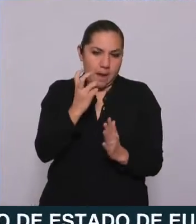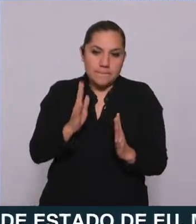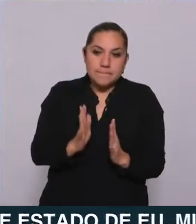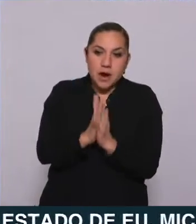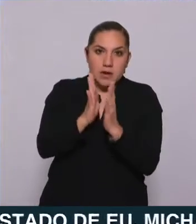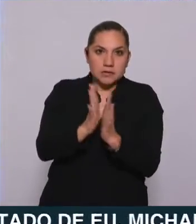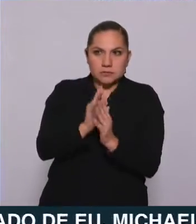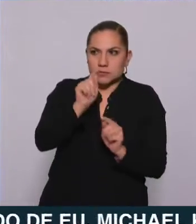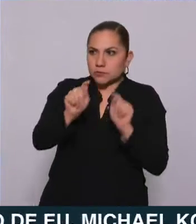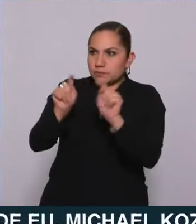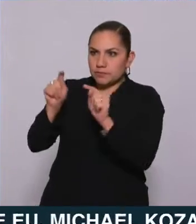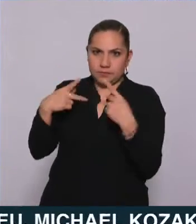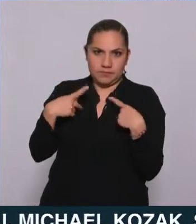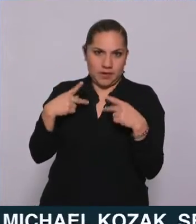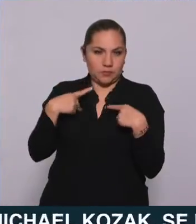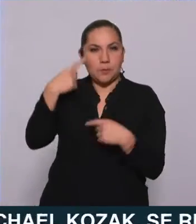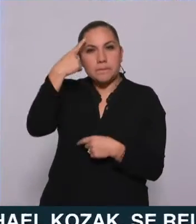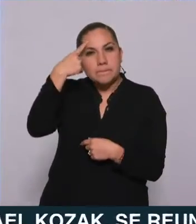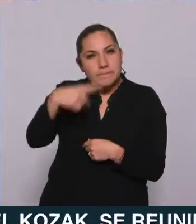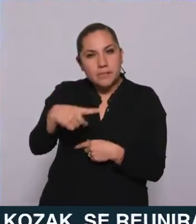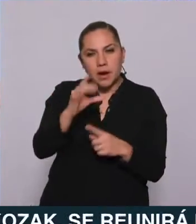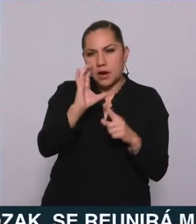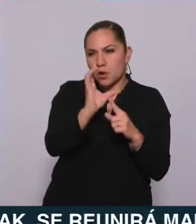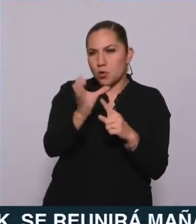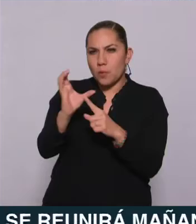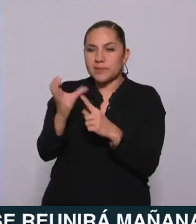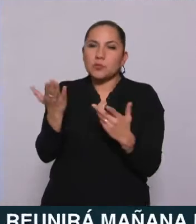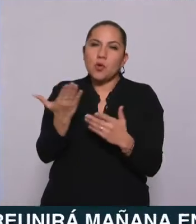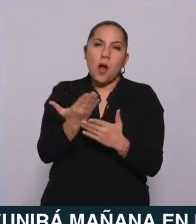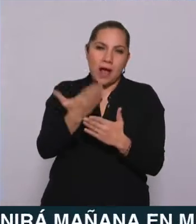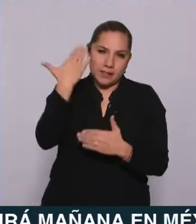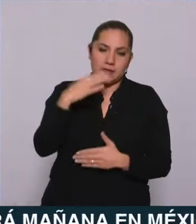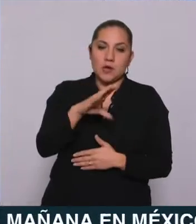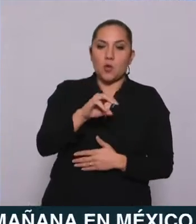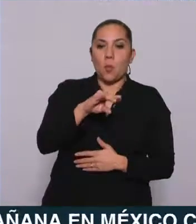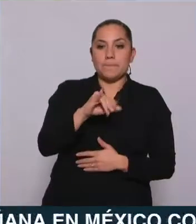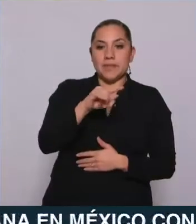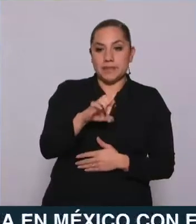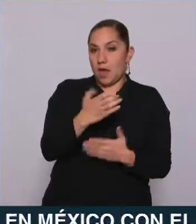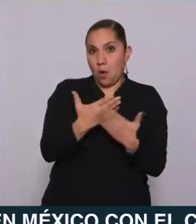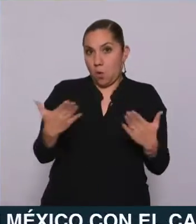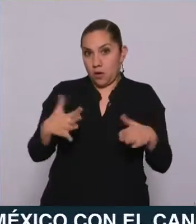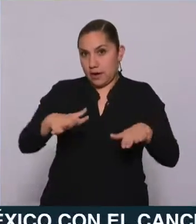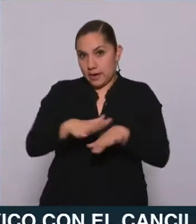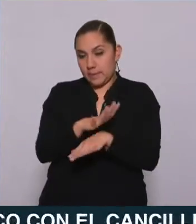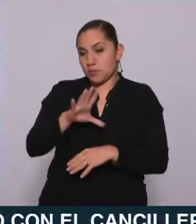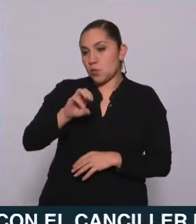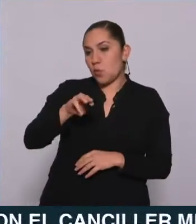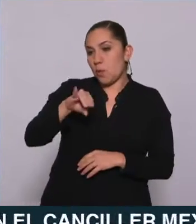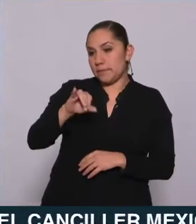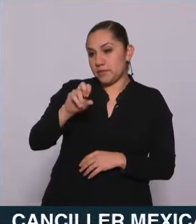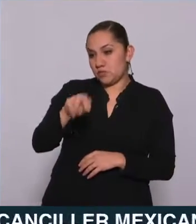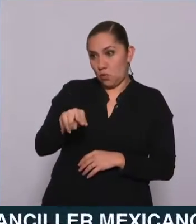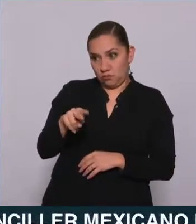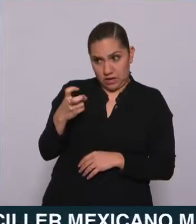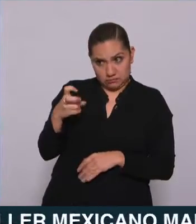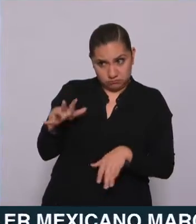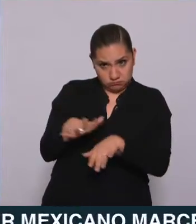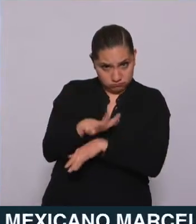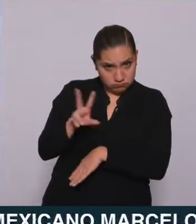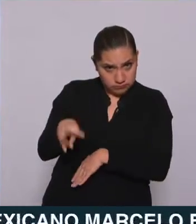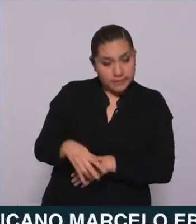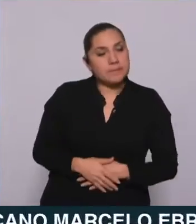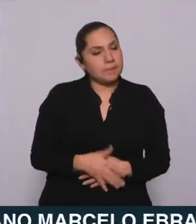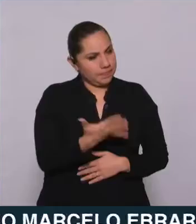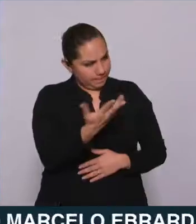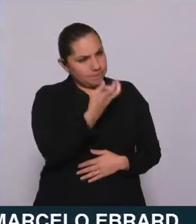estos comités, que ahora, bueno, ya no son comités, son comisiones, ¿es correcto? Así es, ya no van a ser comités ciudadanos, van a ser comisiones